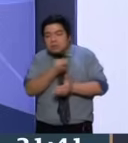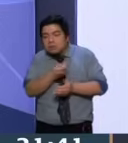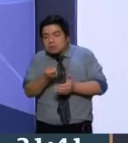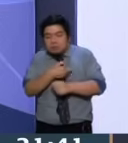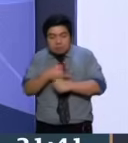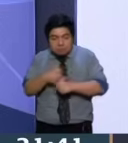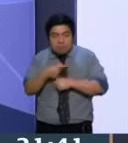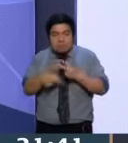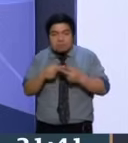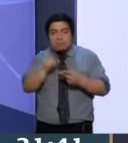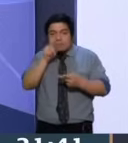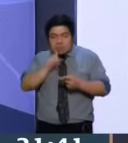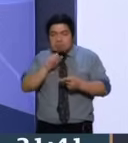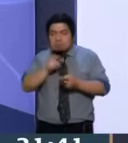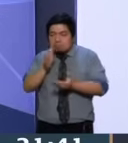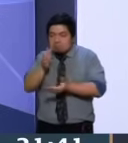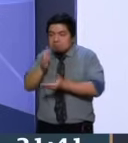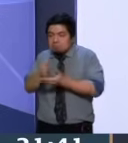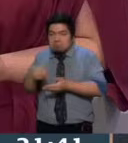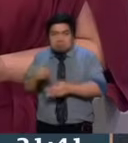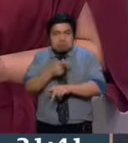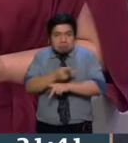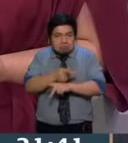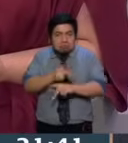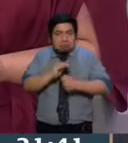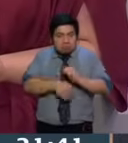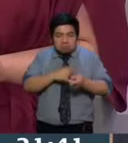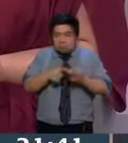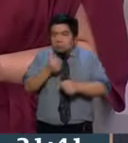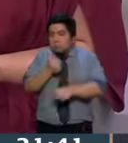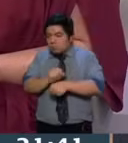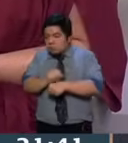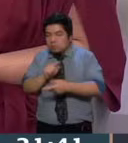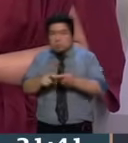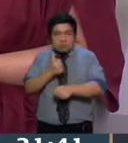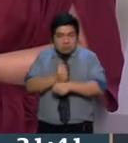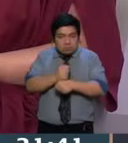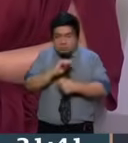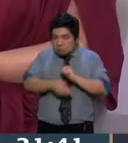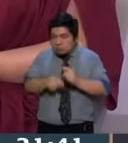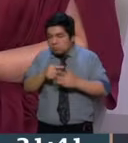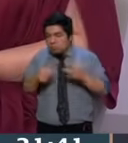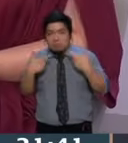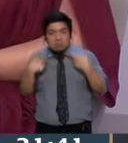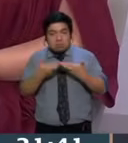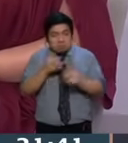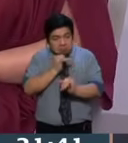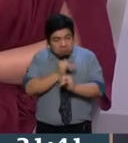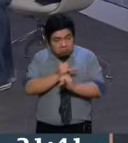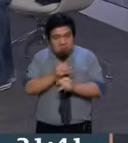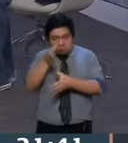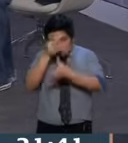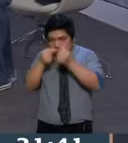las tardes, las propias mujeres pueden ahí acabar su preparatoria, su secundaria, su primaria, les ayudan con maestros en línea, pueden